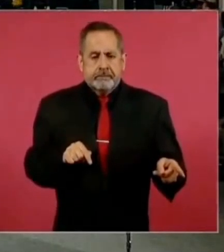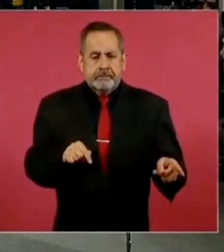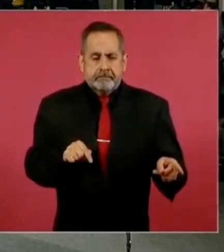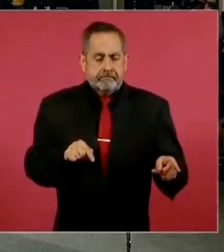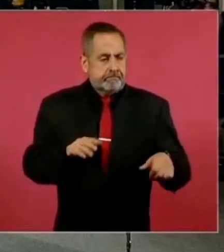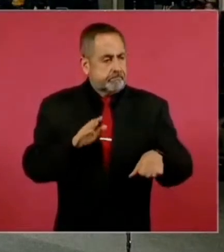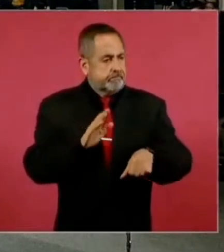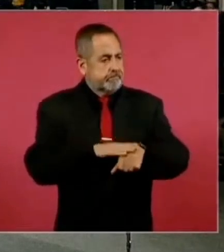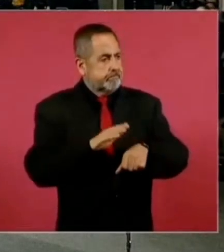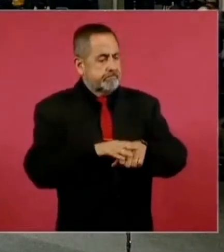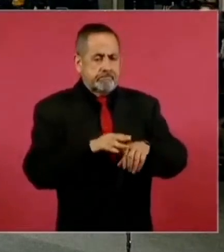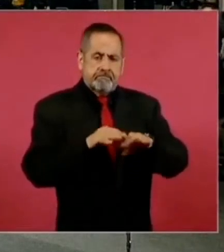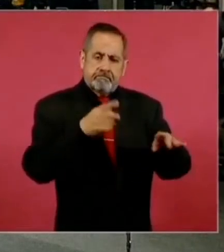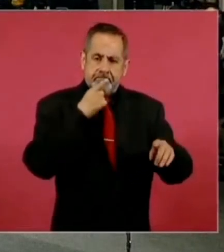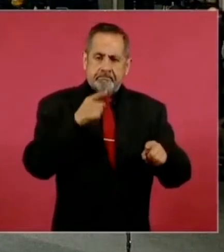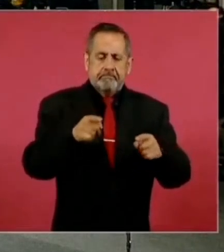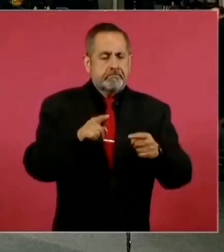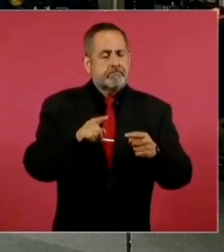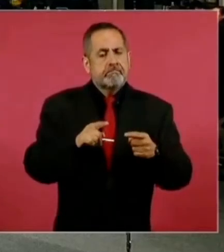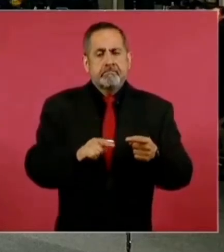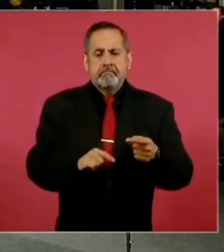señaló